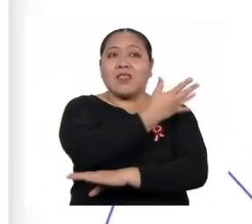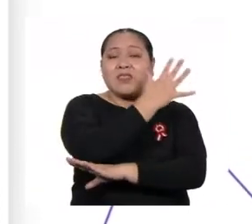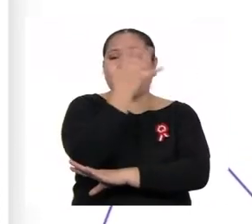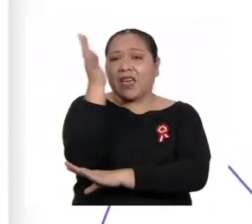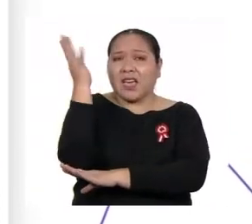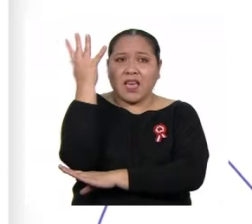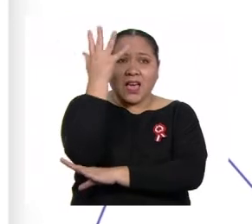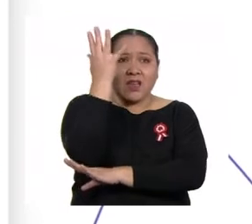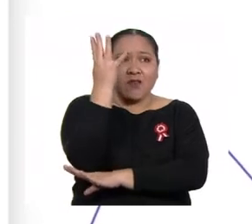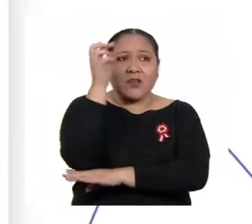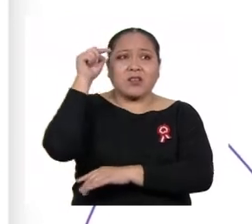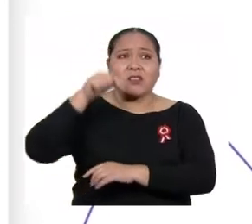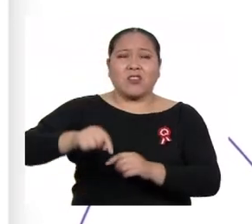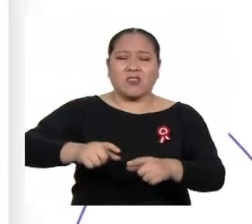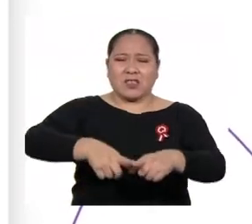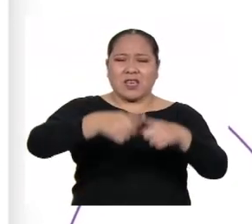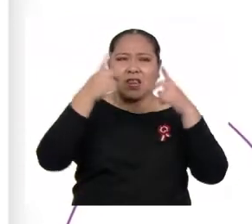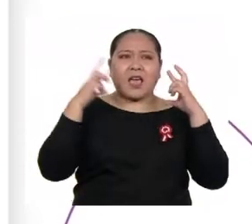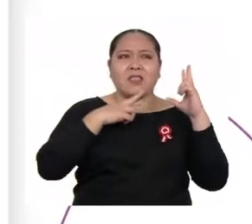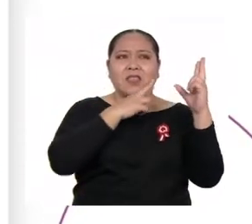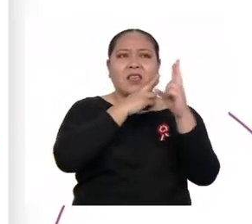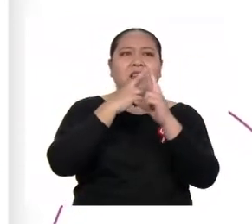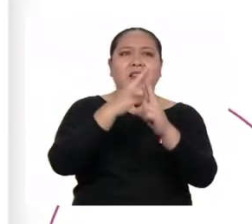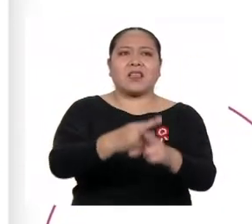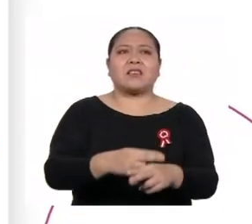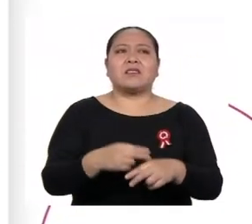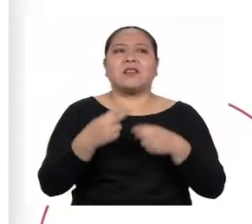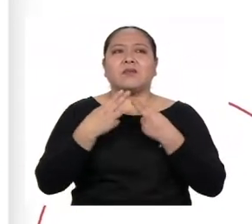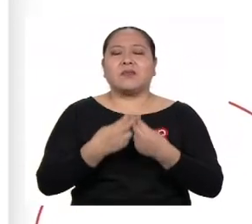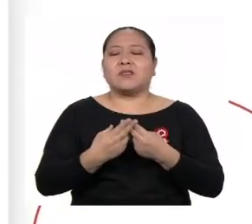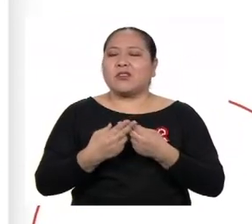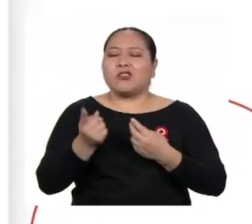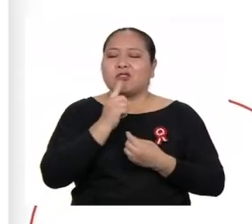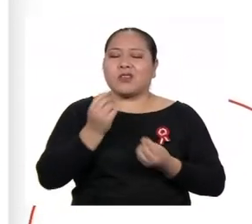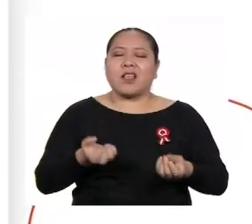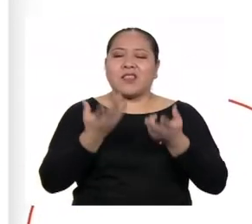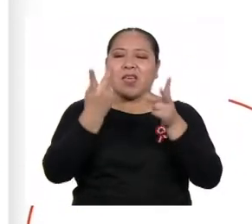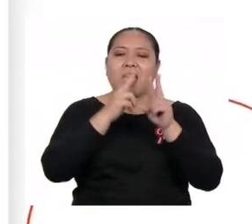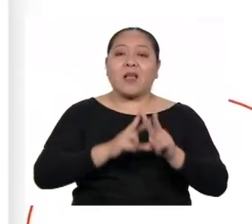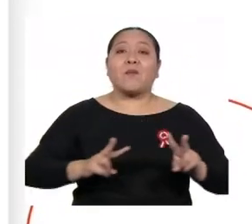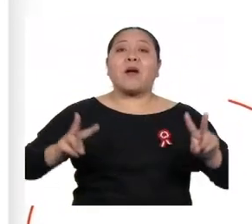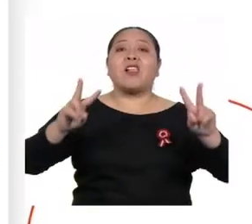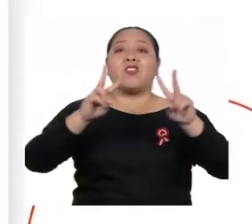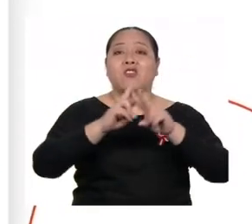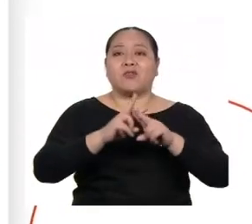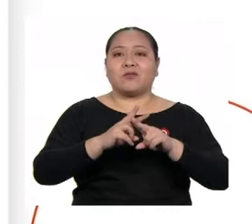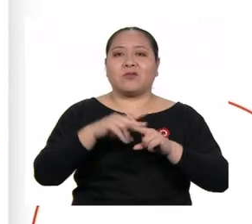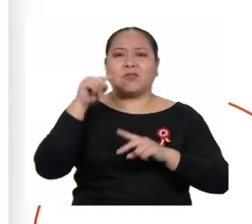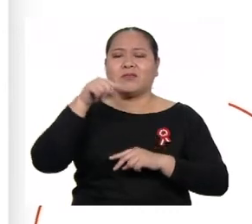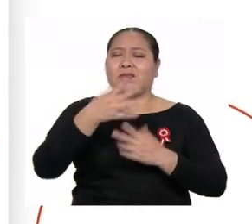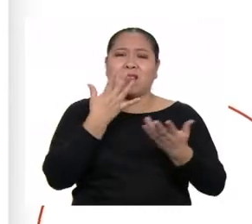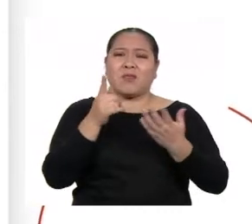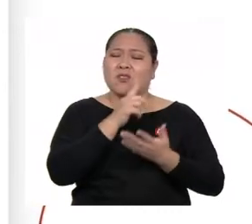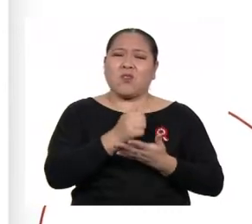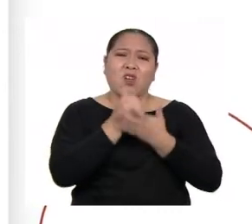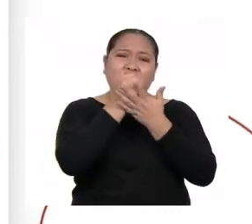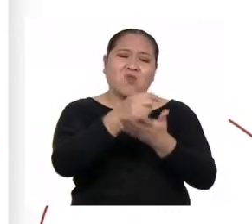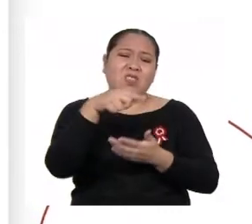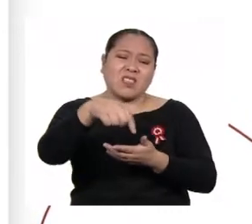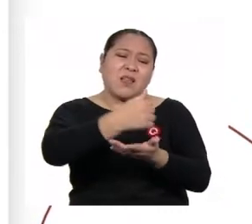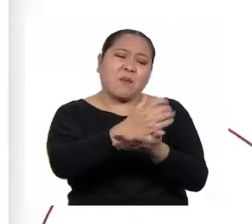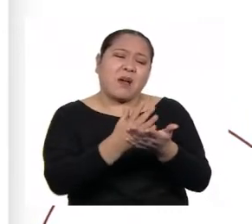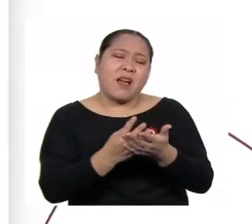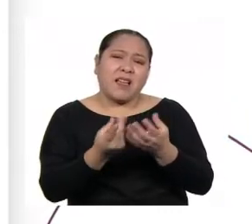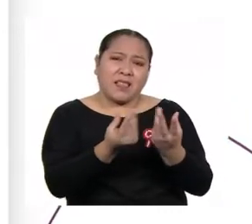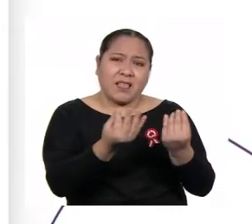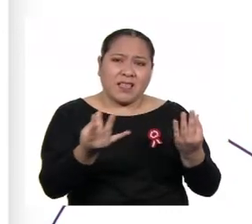ha pesado hasta hoy negativamente en la balanza de los valores del Perú, como si fuese inútil este pedazo de